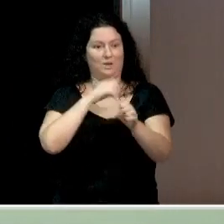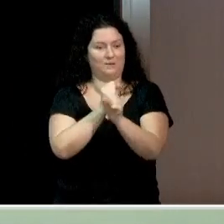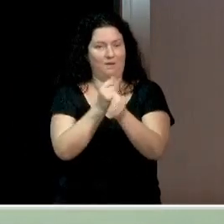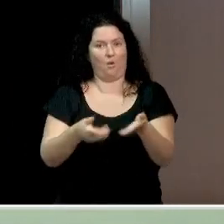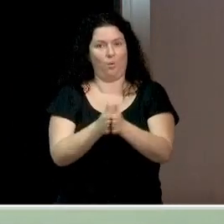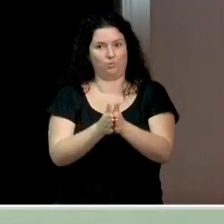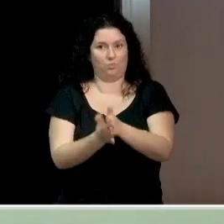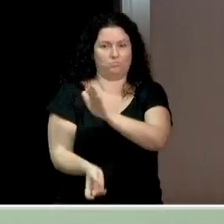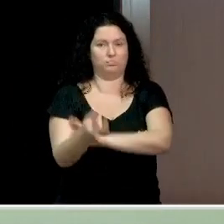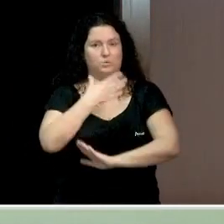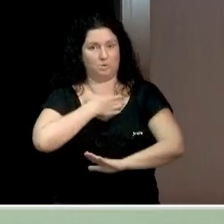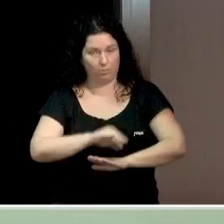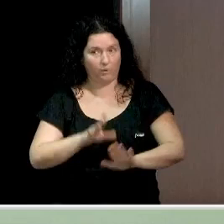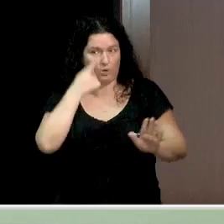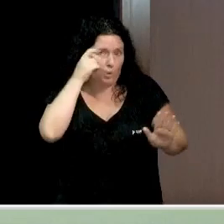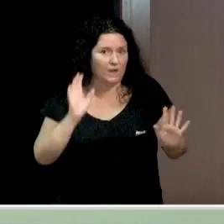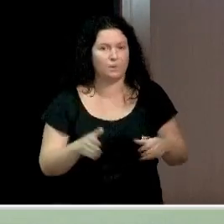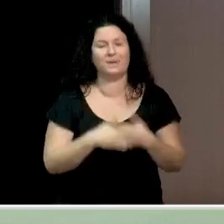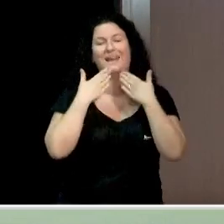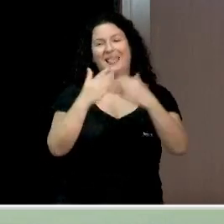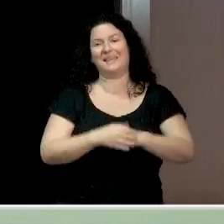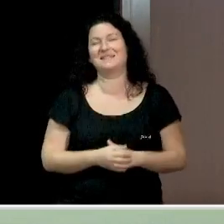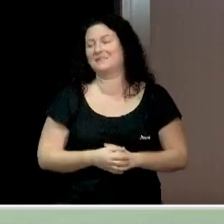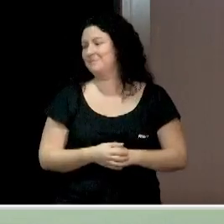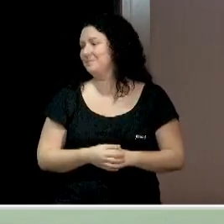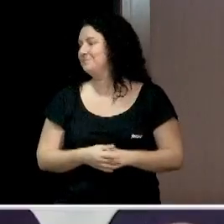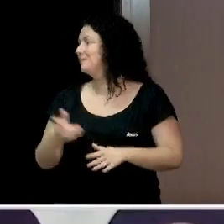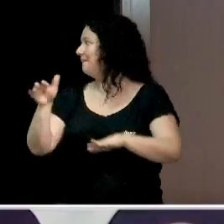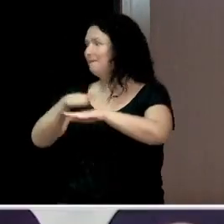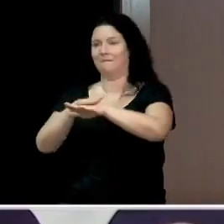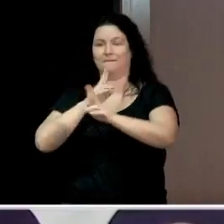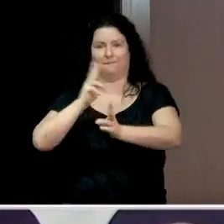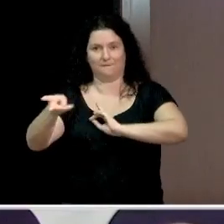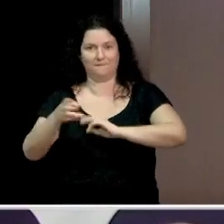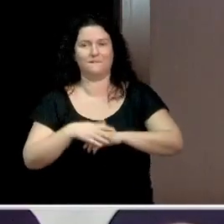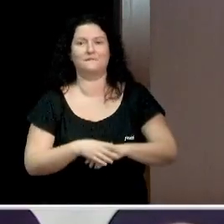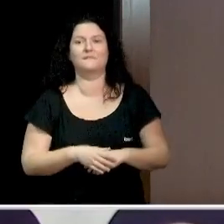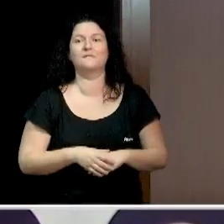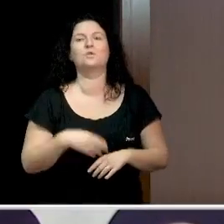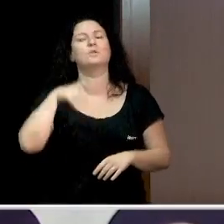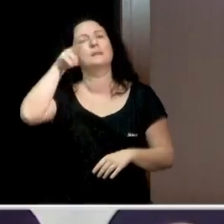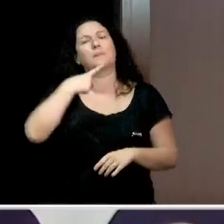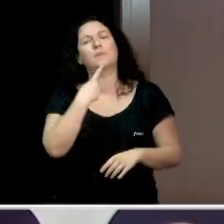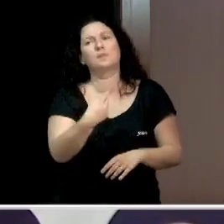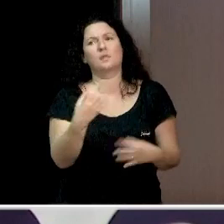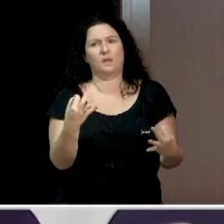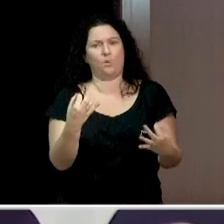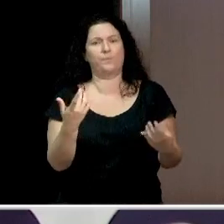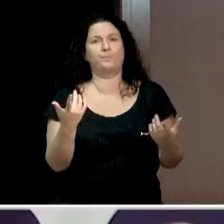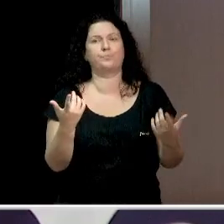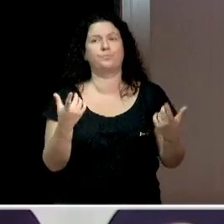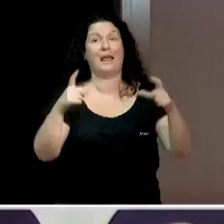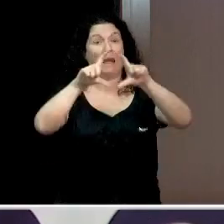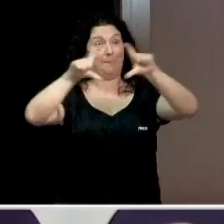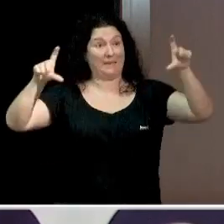para crear esas nuevas empresas. Nada, muchas gracias. Y ahí, si me disculpa, yo además diría que las empresas, desde el punto de